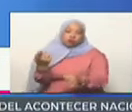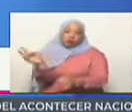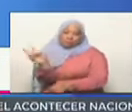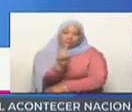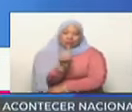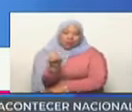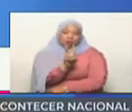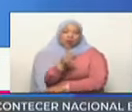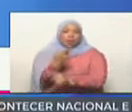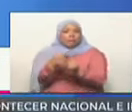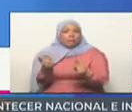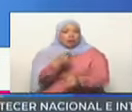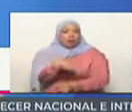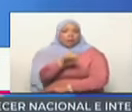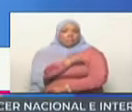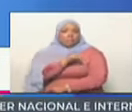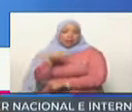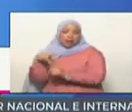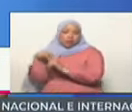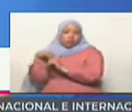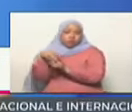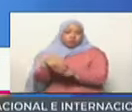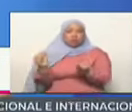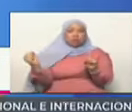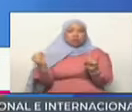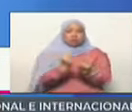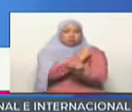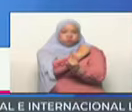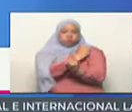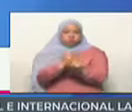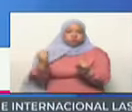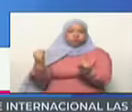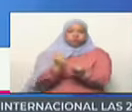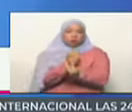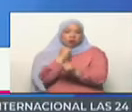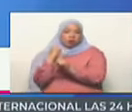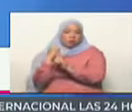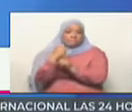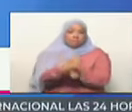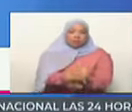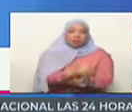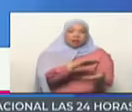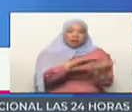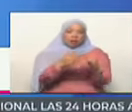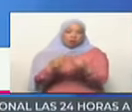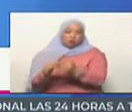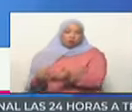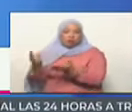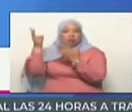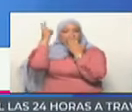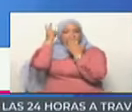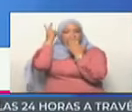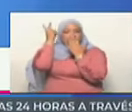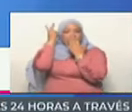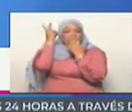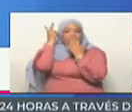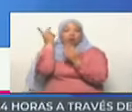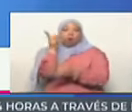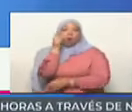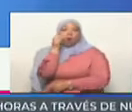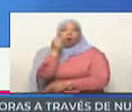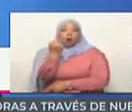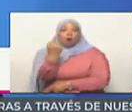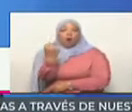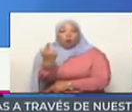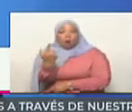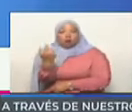colonialismo europeo con su barbarie a destruir. Eso lo dijimos con mucha fuerza, Ernesto, el 11, 12, 13